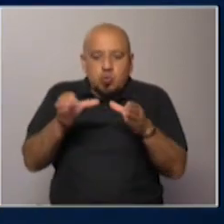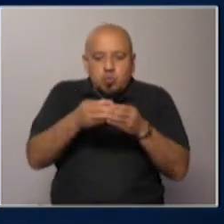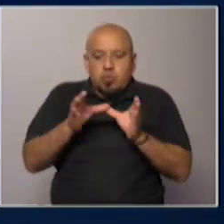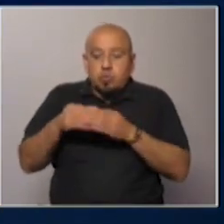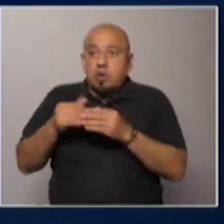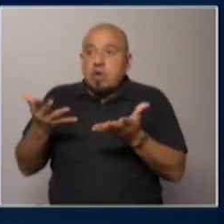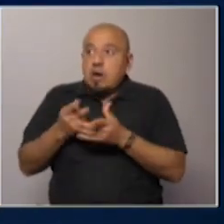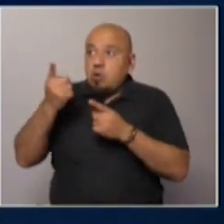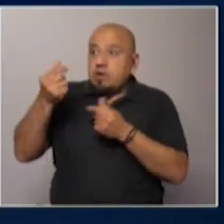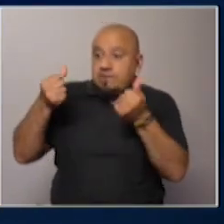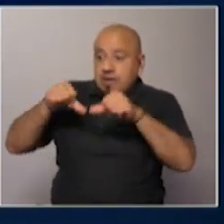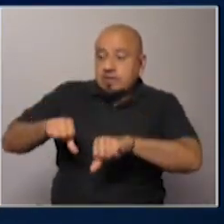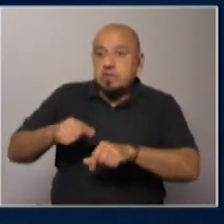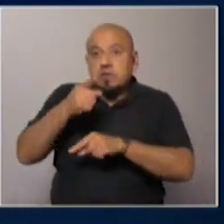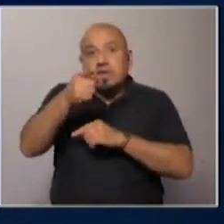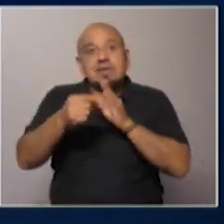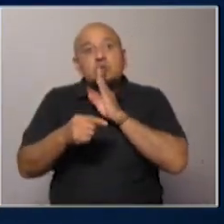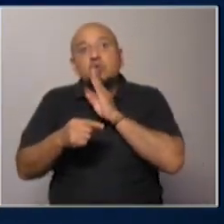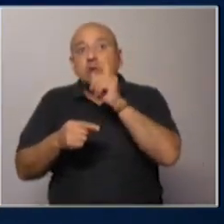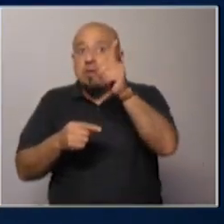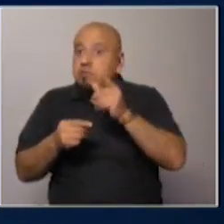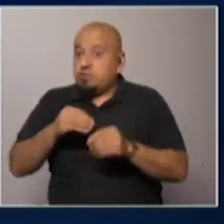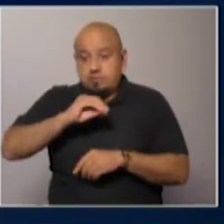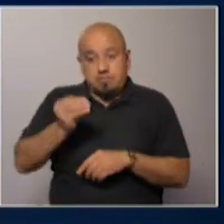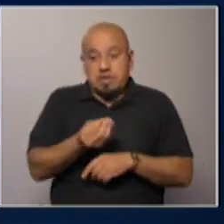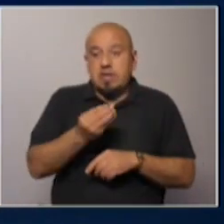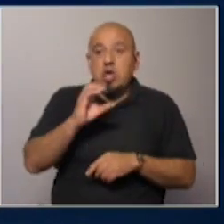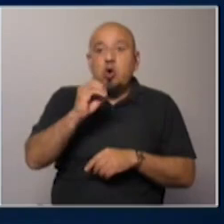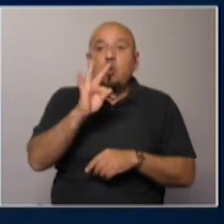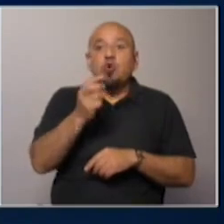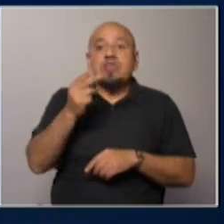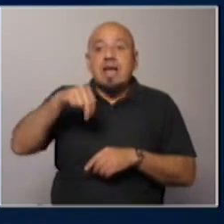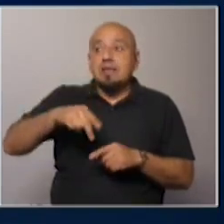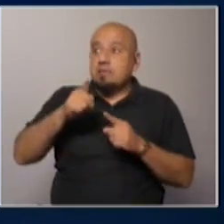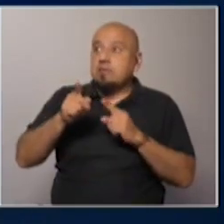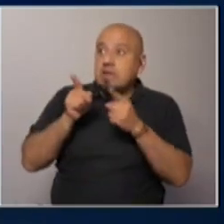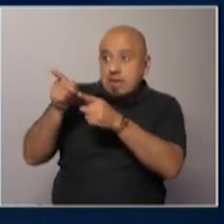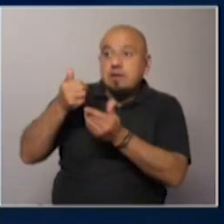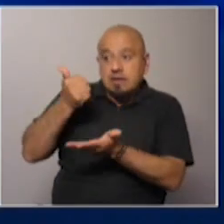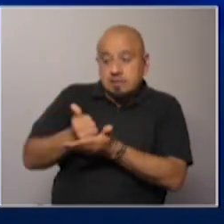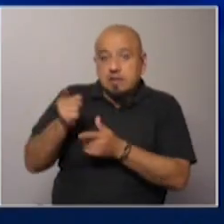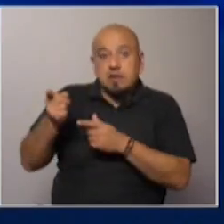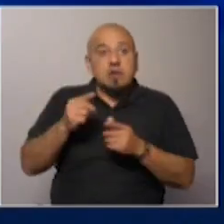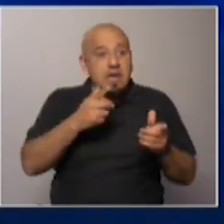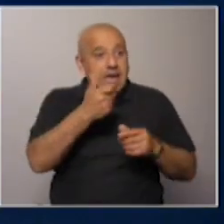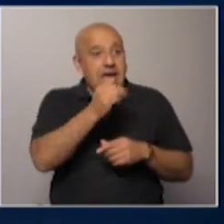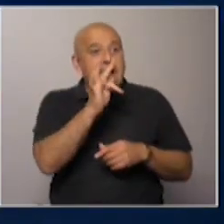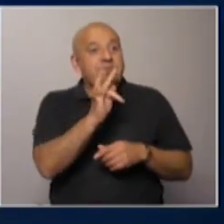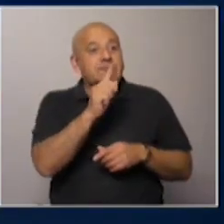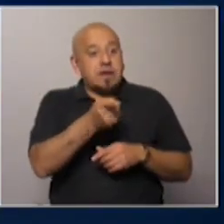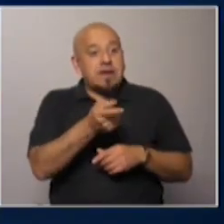están teniendo no sólo las tropas estadounidenses también la otan famosa otan que también está allí desplegada planeta estamos ahora en